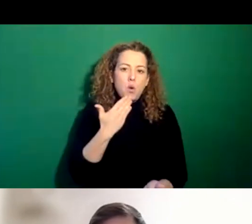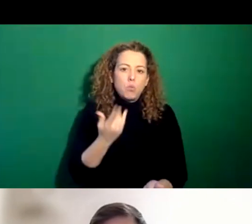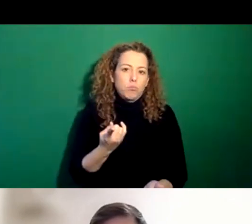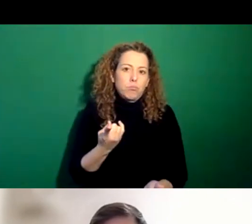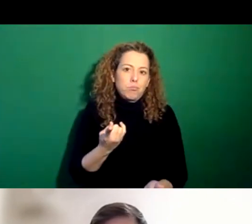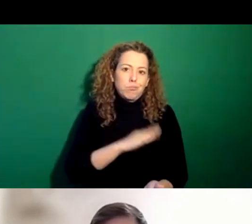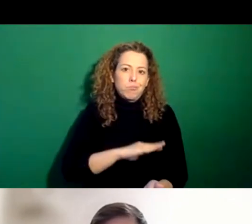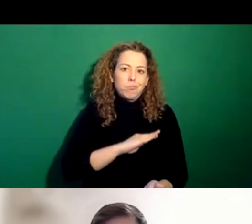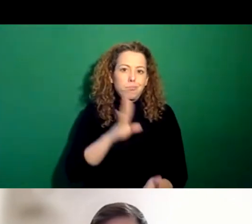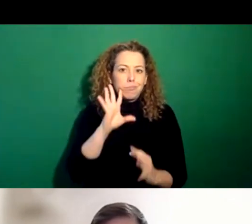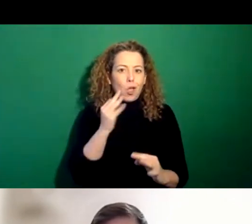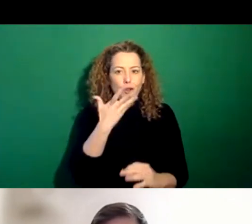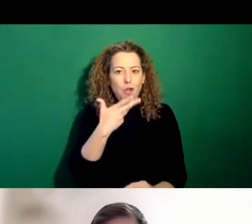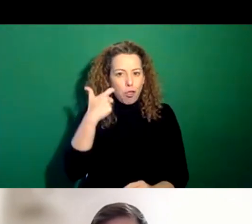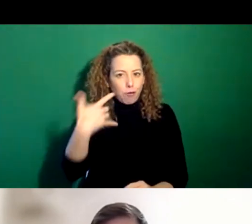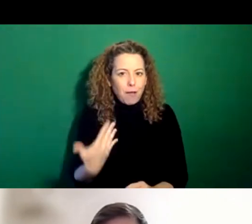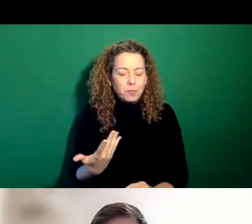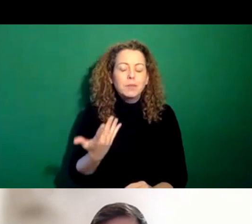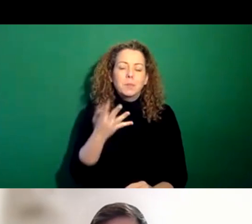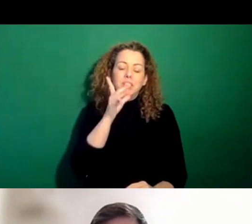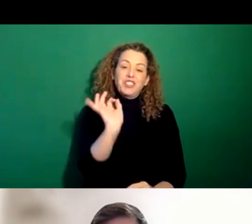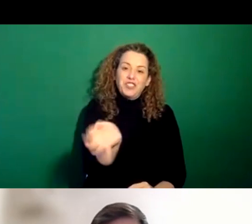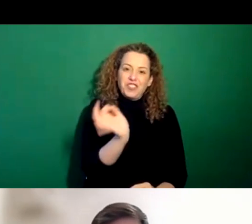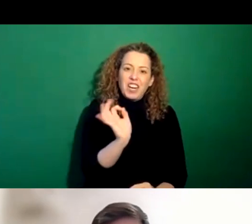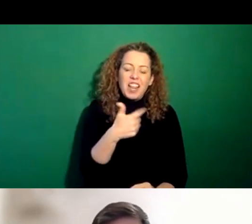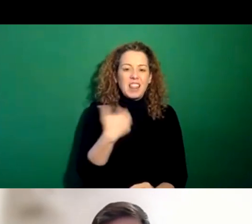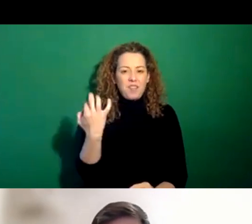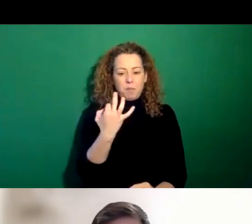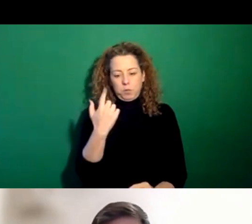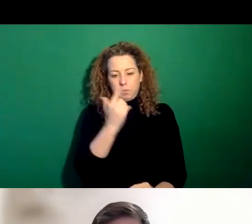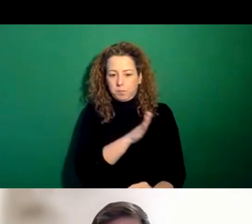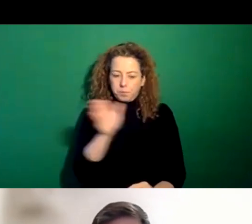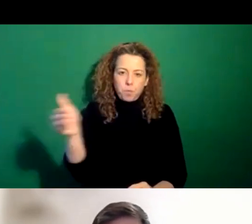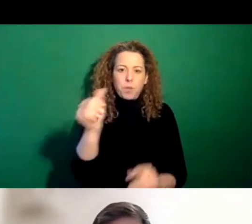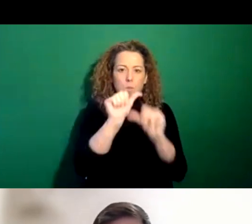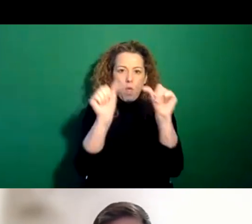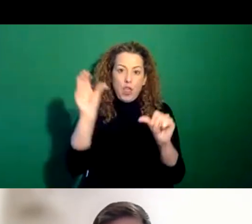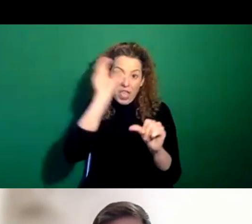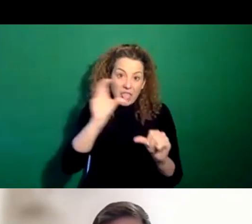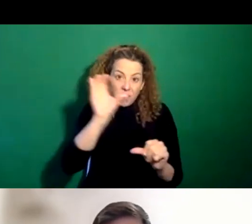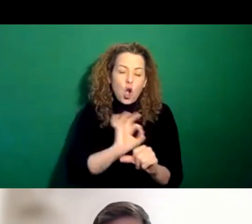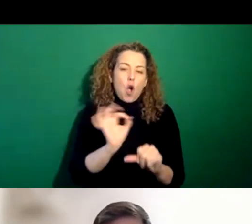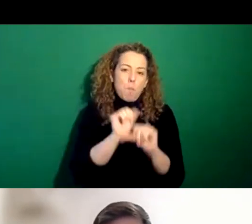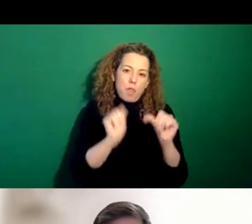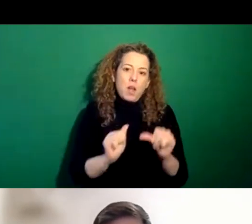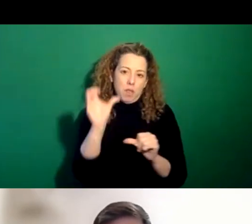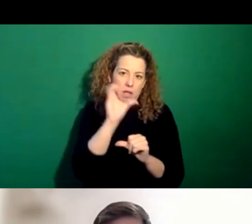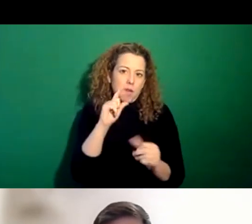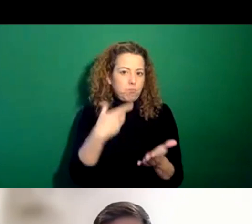bastante conocido. Lo que pasa es que sí es verdad que tenemos que irnos al modelo científico, a modelos científicos y